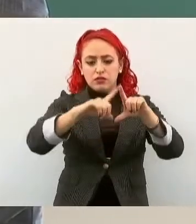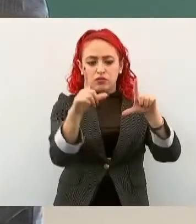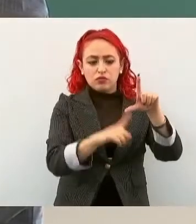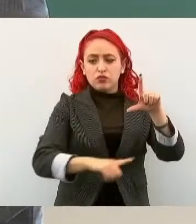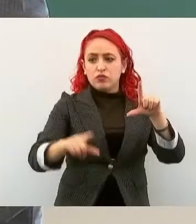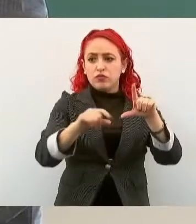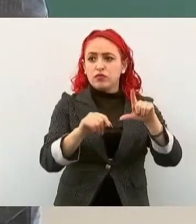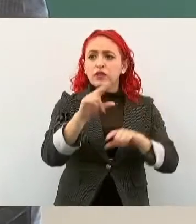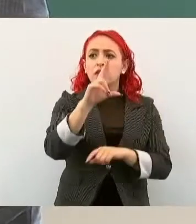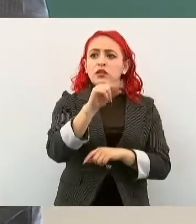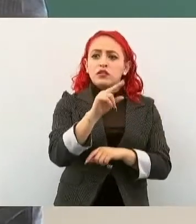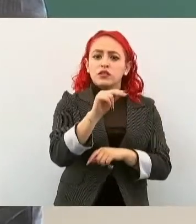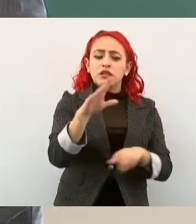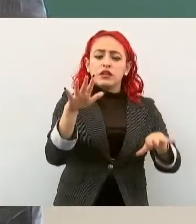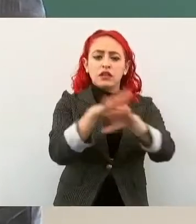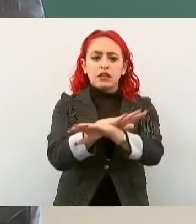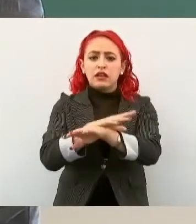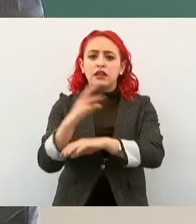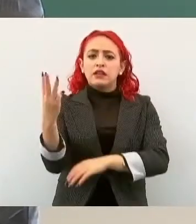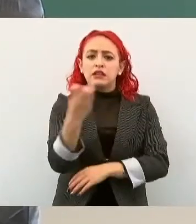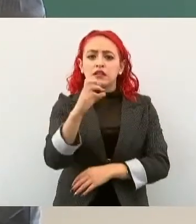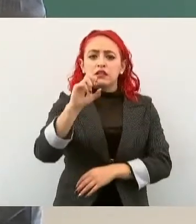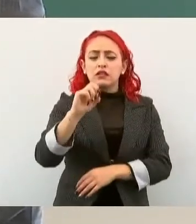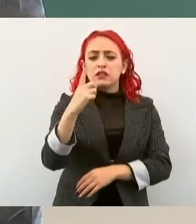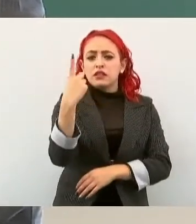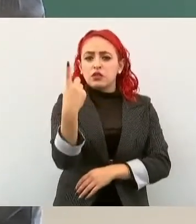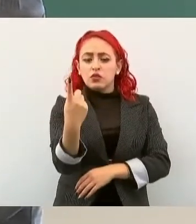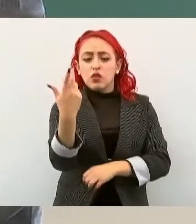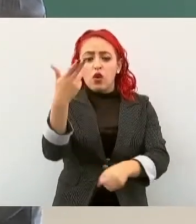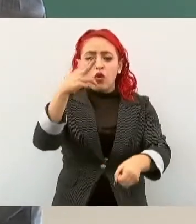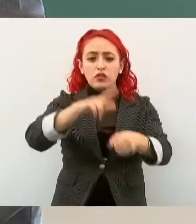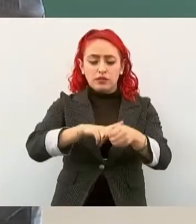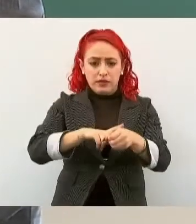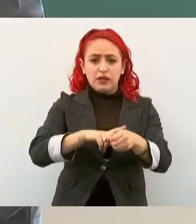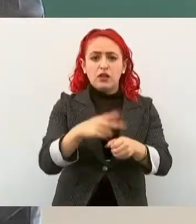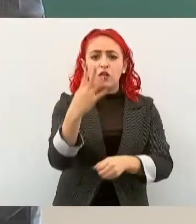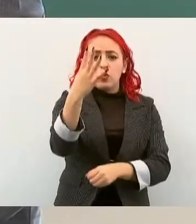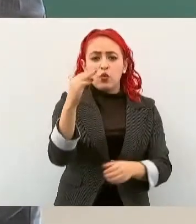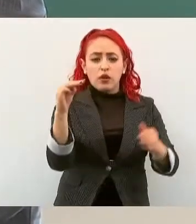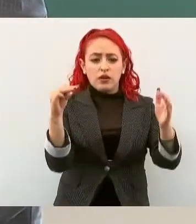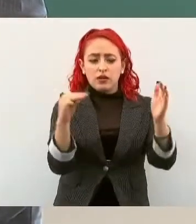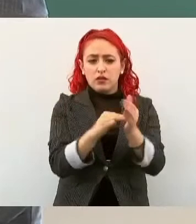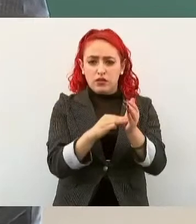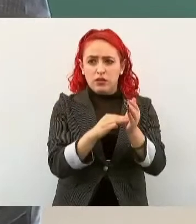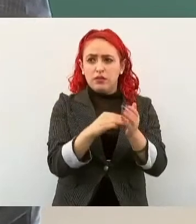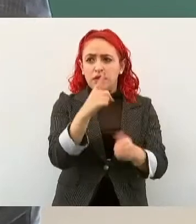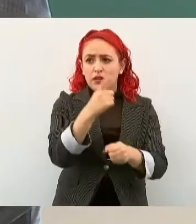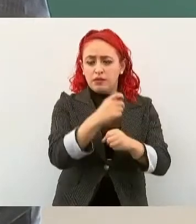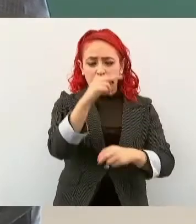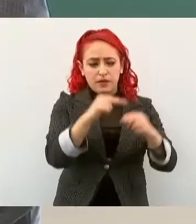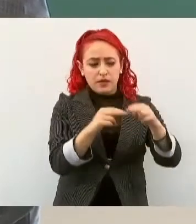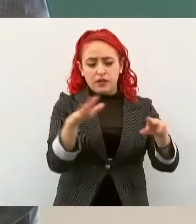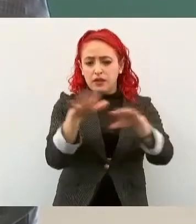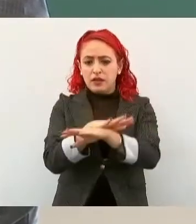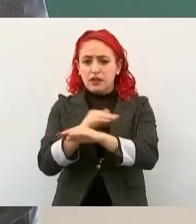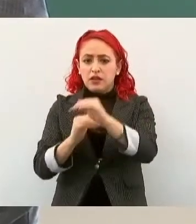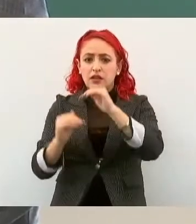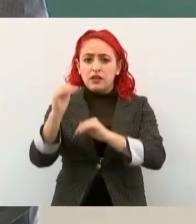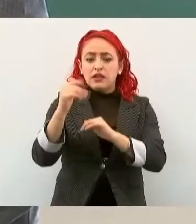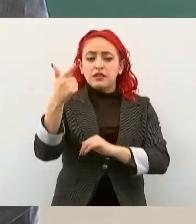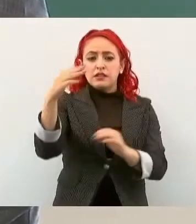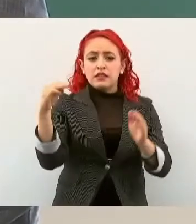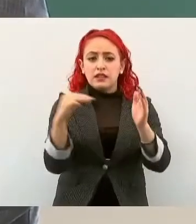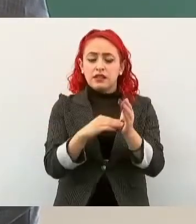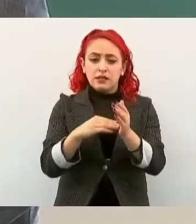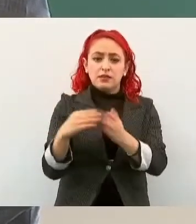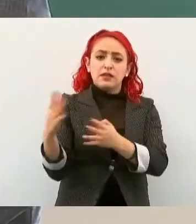pasó de 80 a 331 hospitales y de 4,000 unidades de primer nivel a